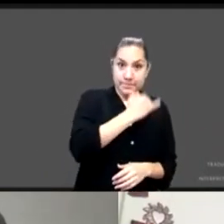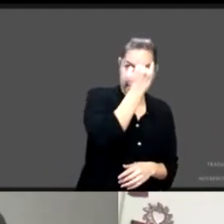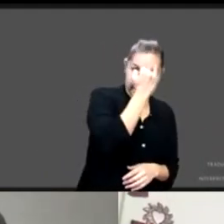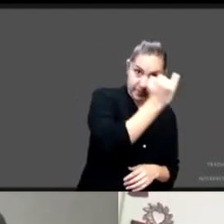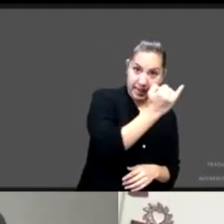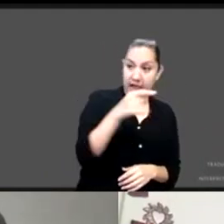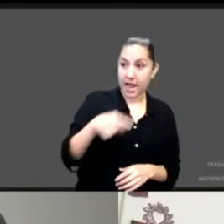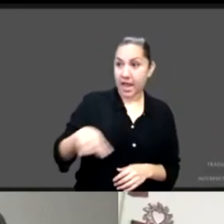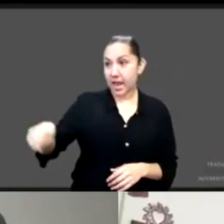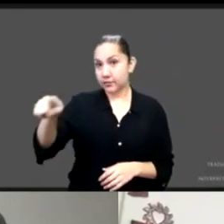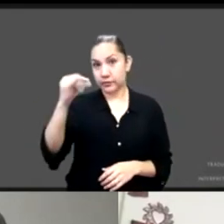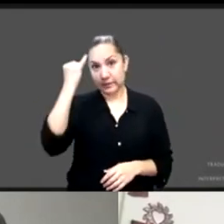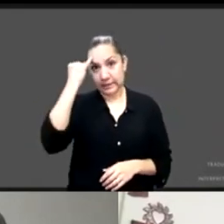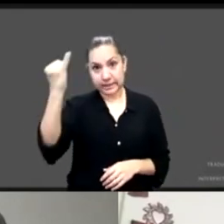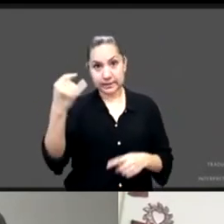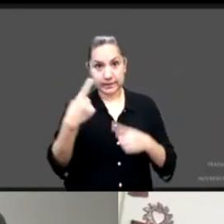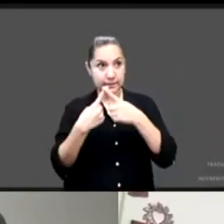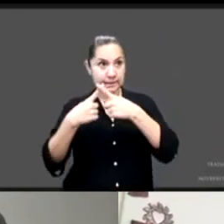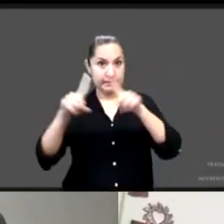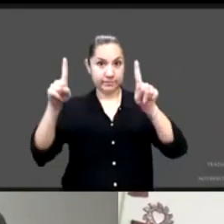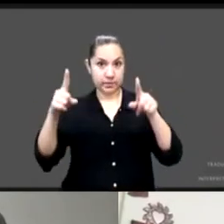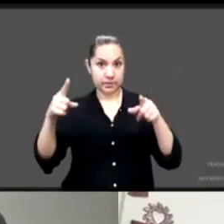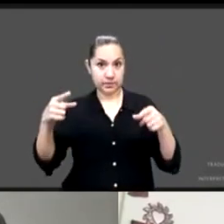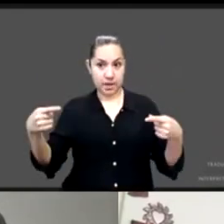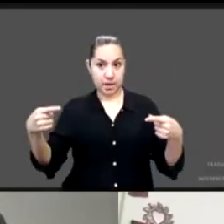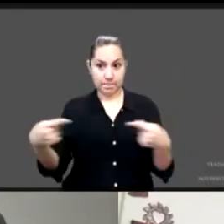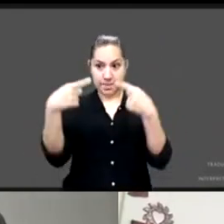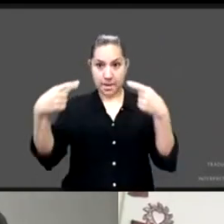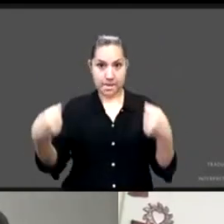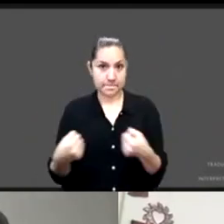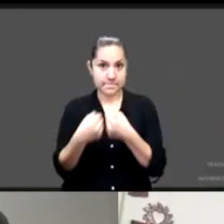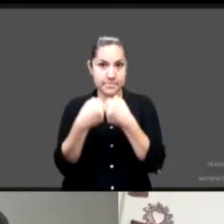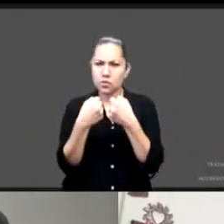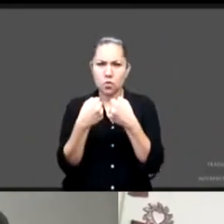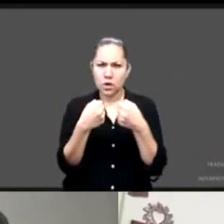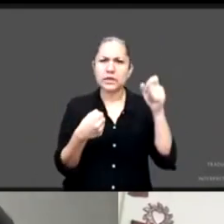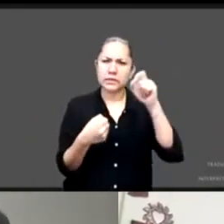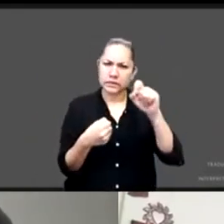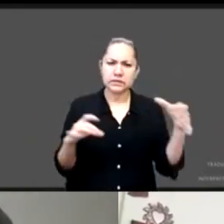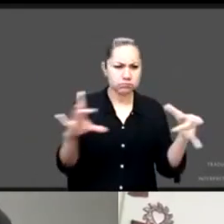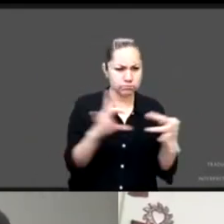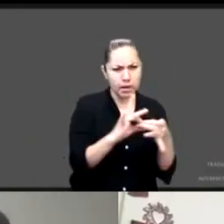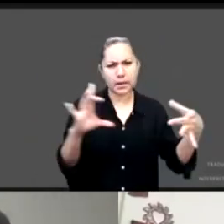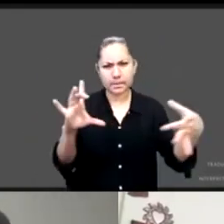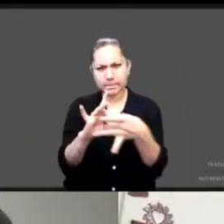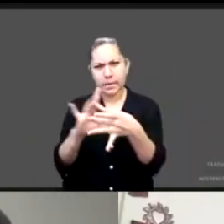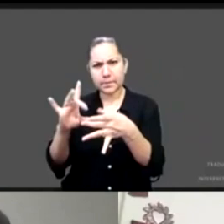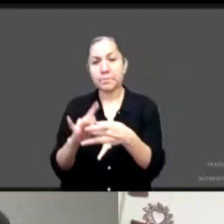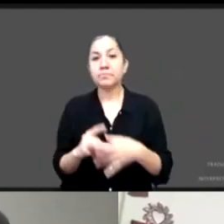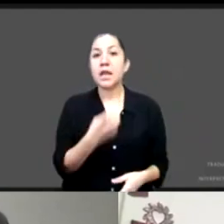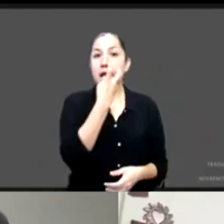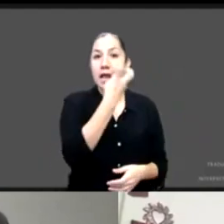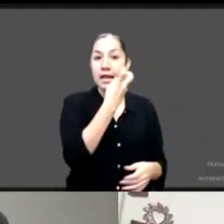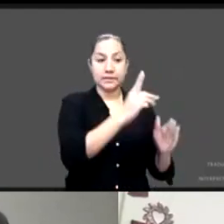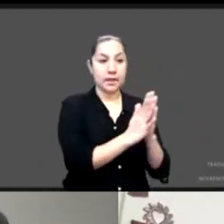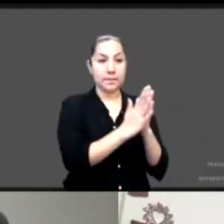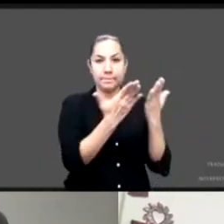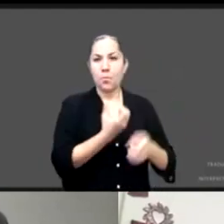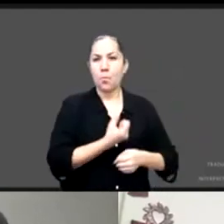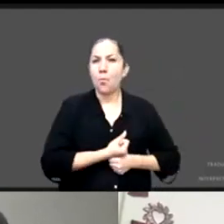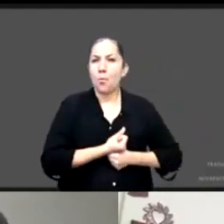complementariedad que suponen. Esta colección, que es la colección de poesía para niños, una colección que